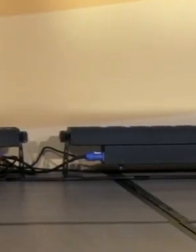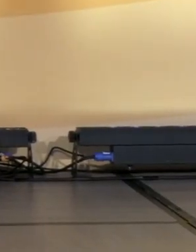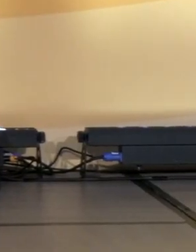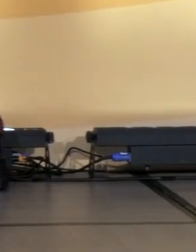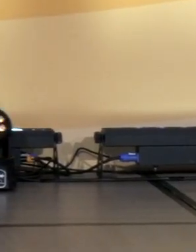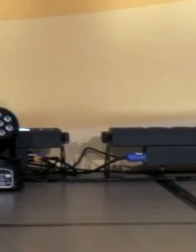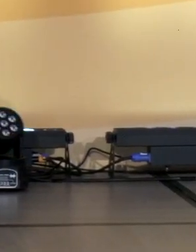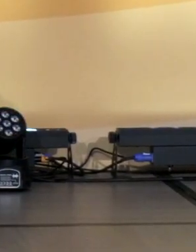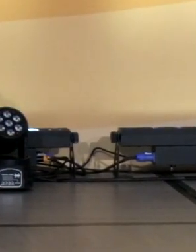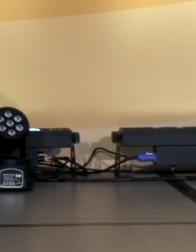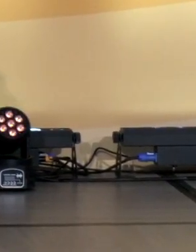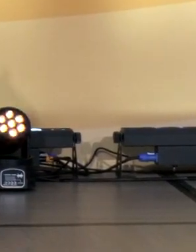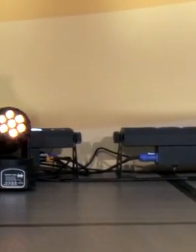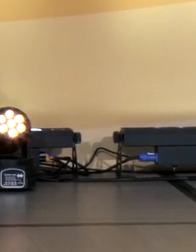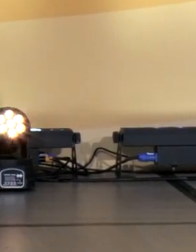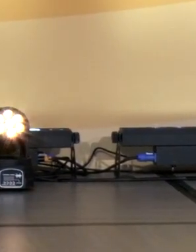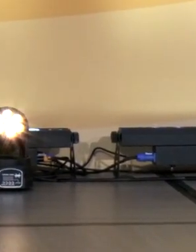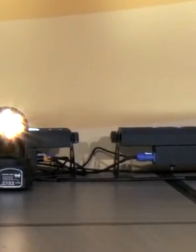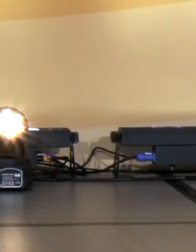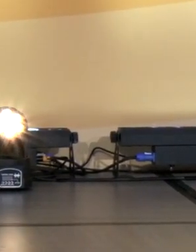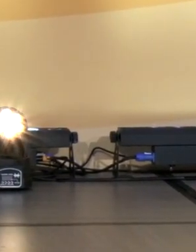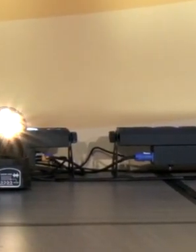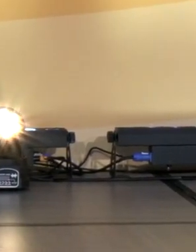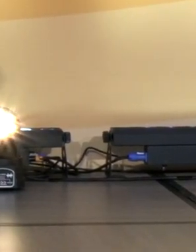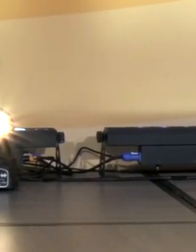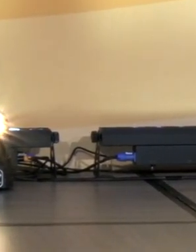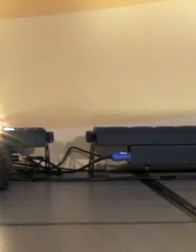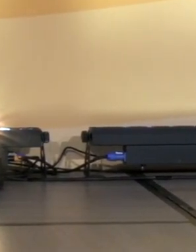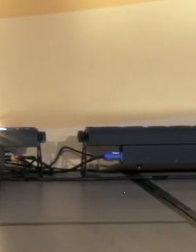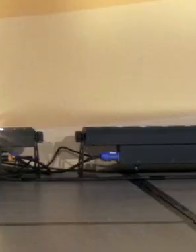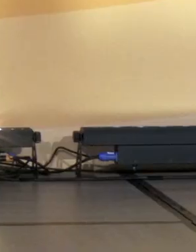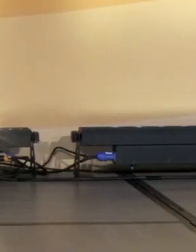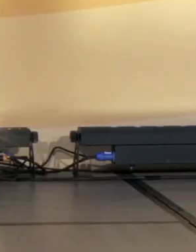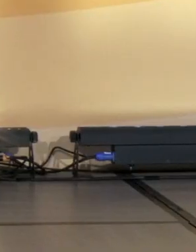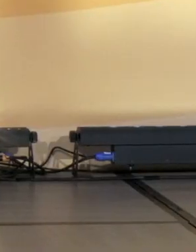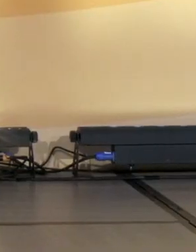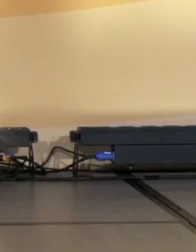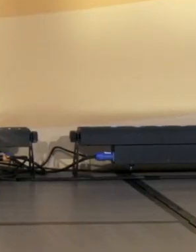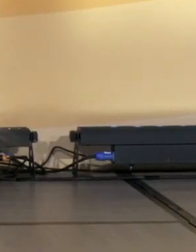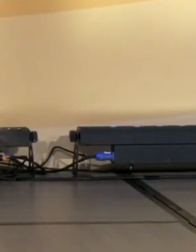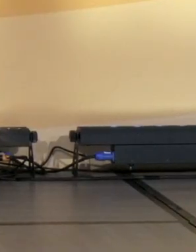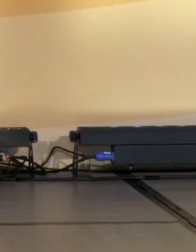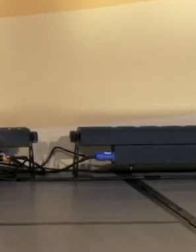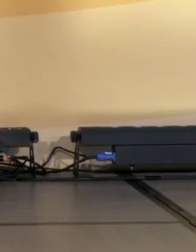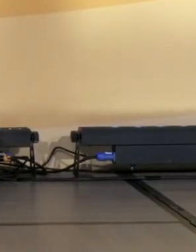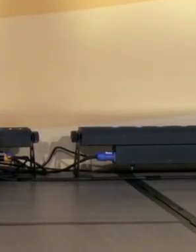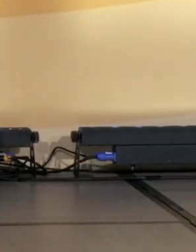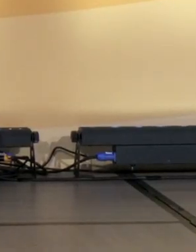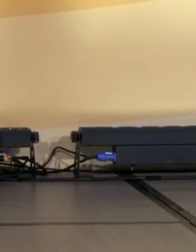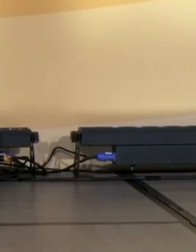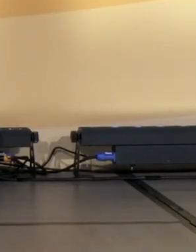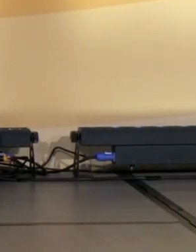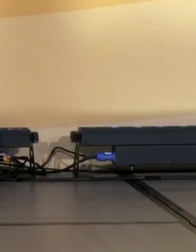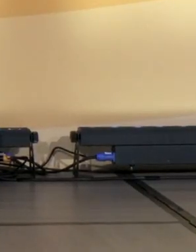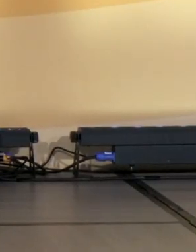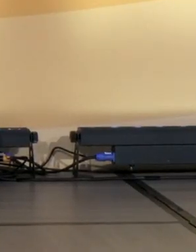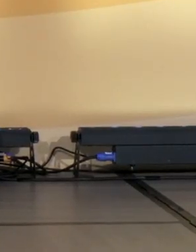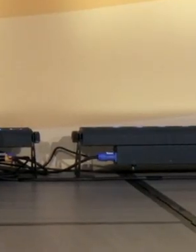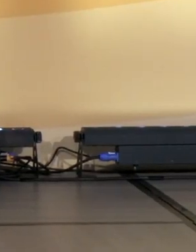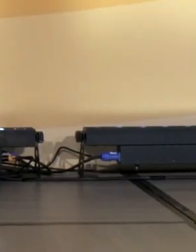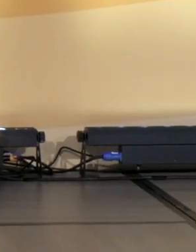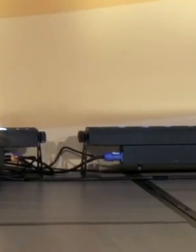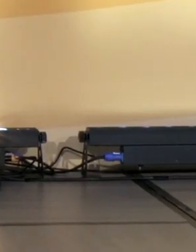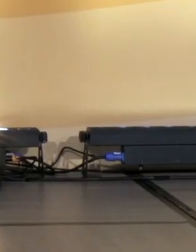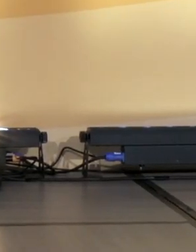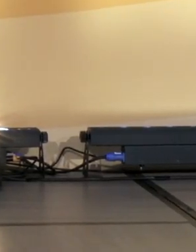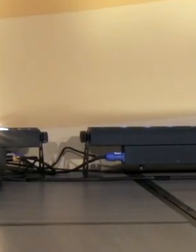perdón? Caro, ¿verdad? Caro, sí. Fíjense, no tengo la respuesta, pero te voy a decir una cosa que podemos